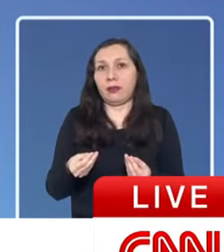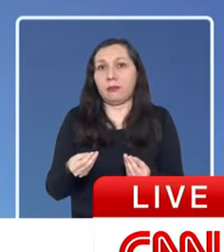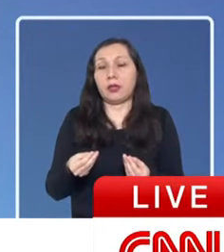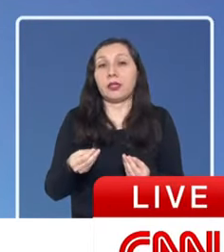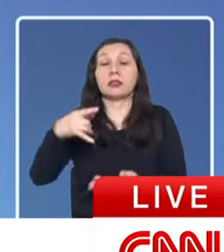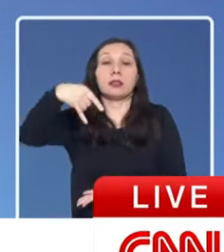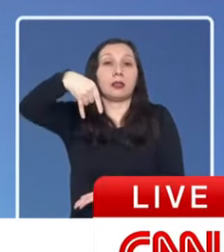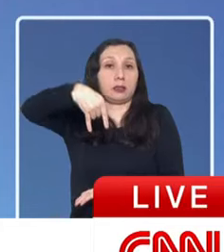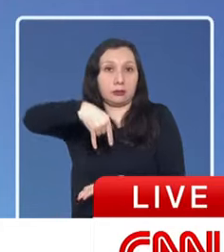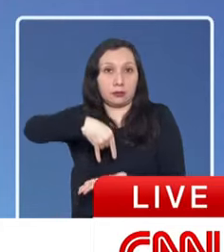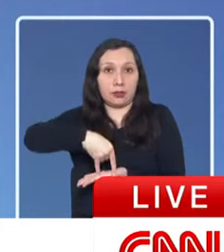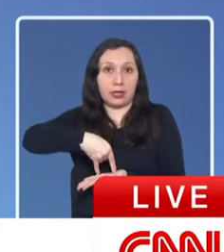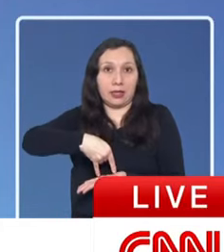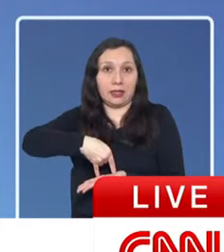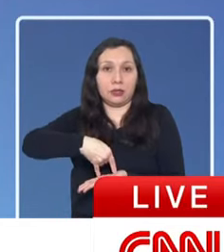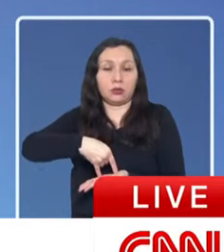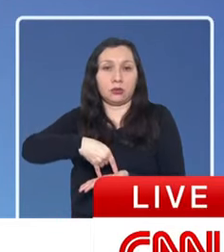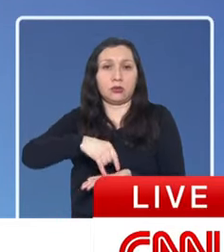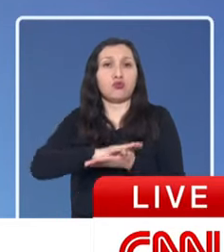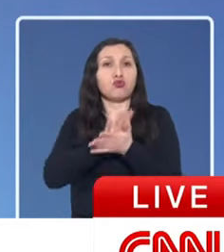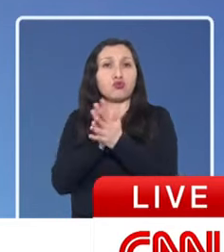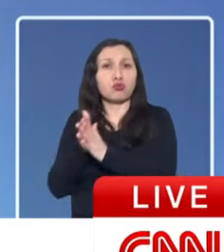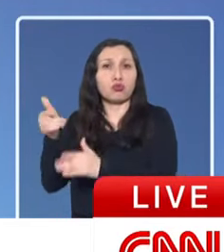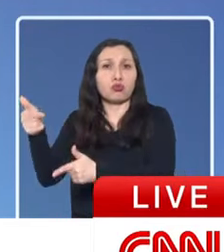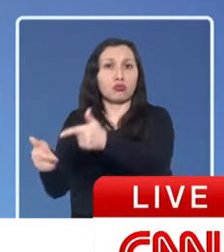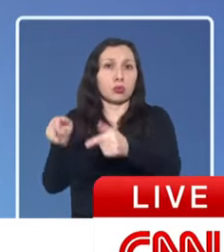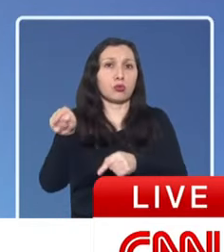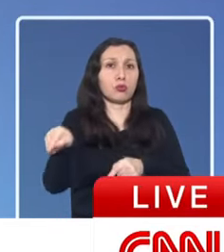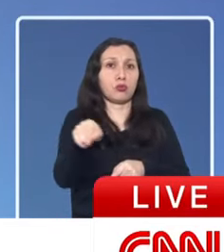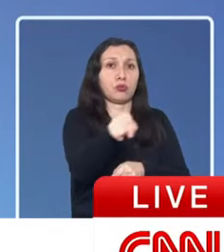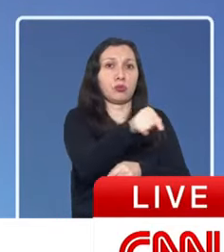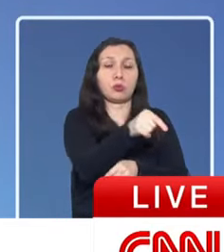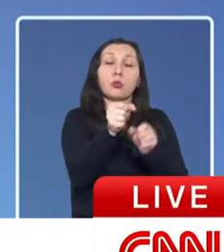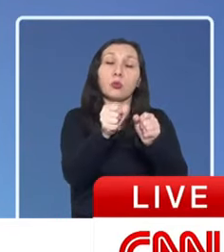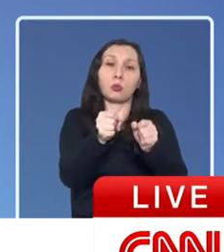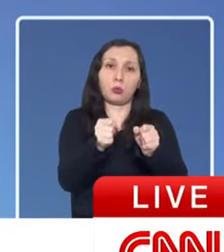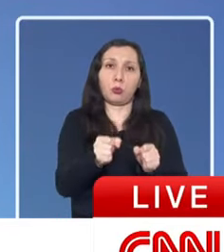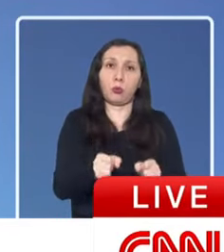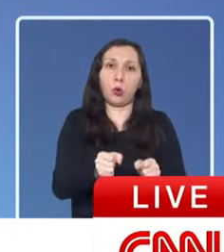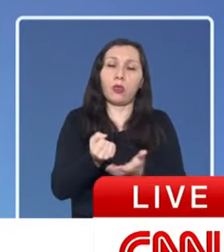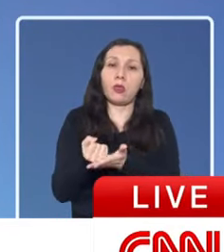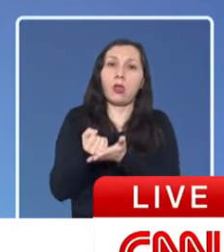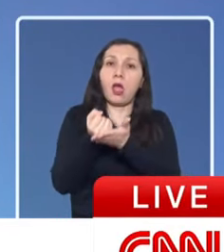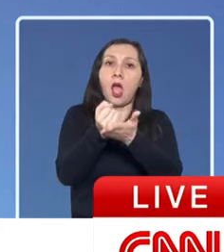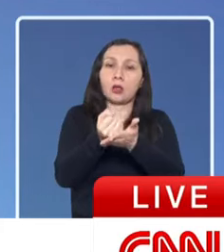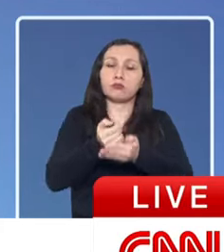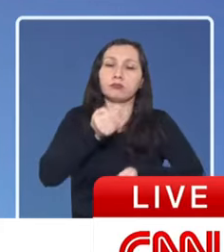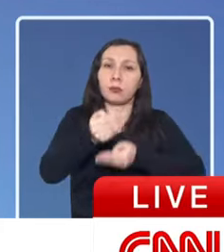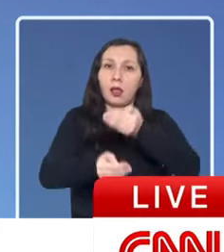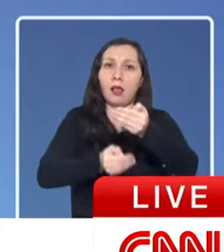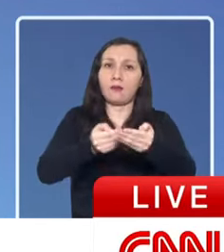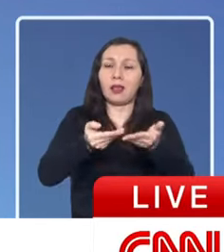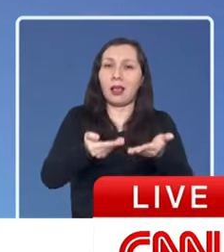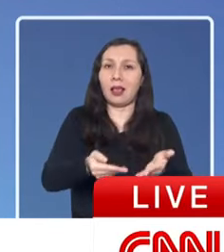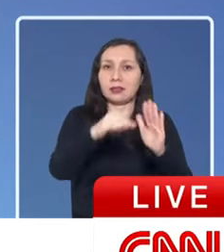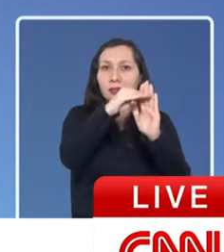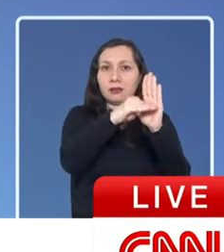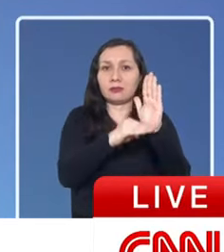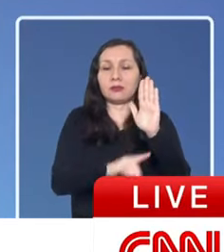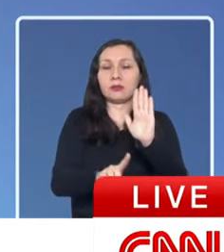el Parlamento todos los partidos y bancadas puedan contribuir al avance de esta